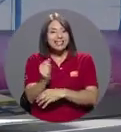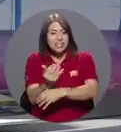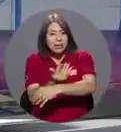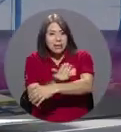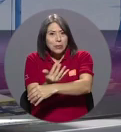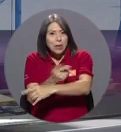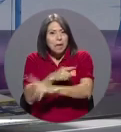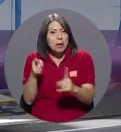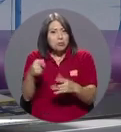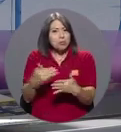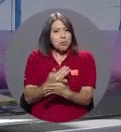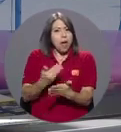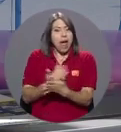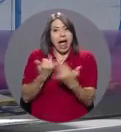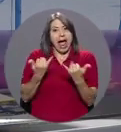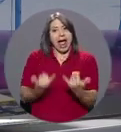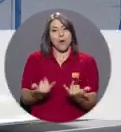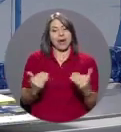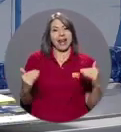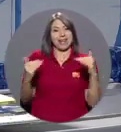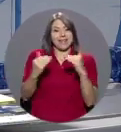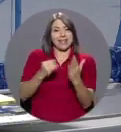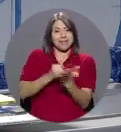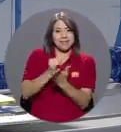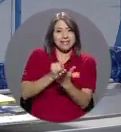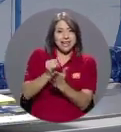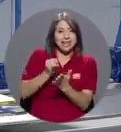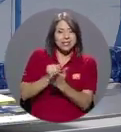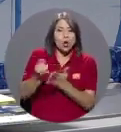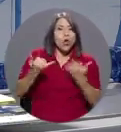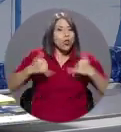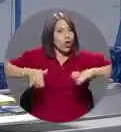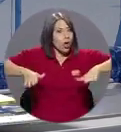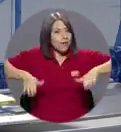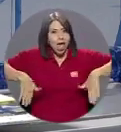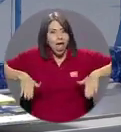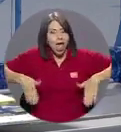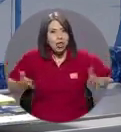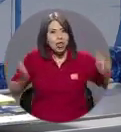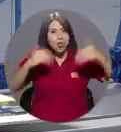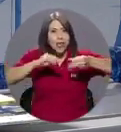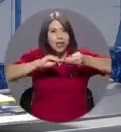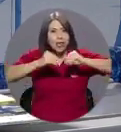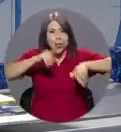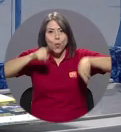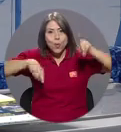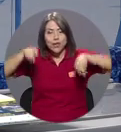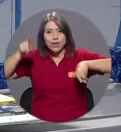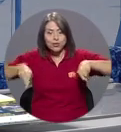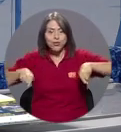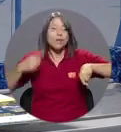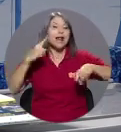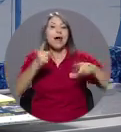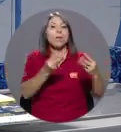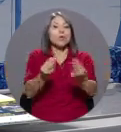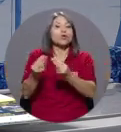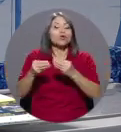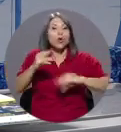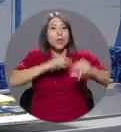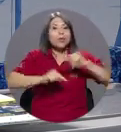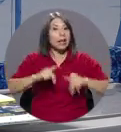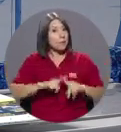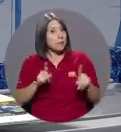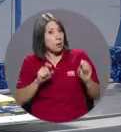muy incipientes. O sea, estamos a nivel de investigación en eso y todavía no aparecen las estadísticas de producción, no hay una producción